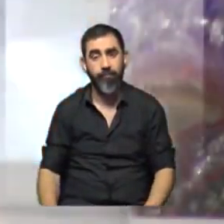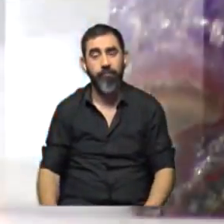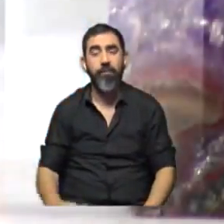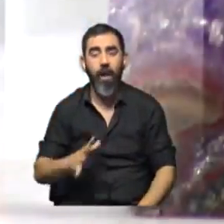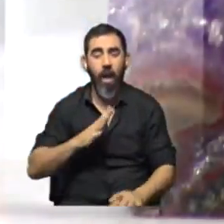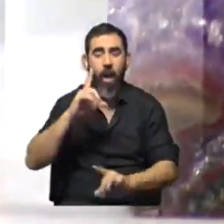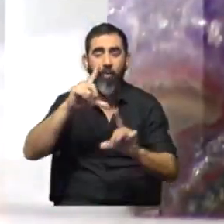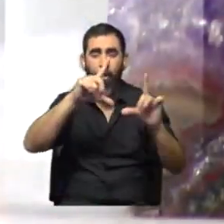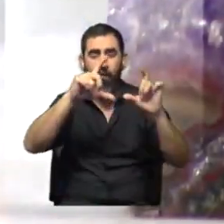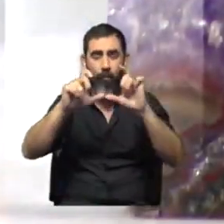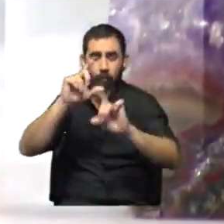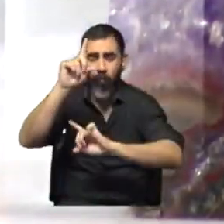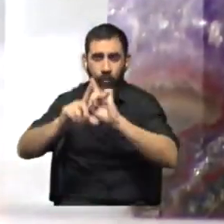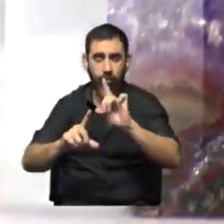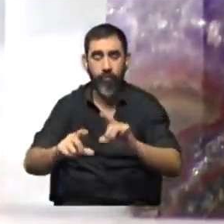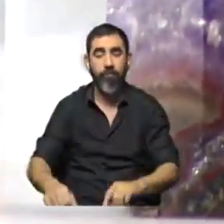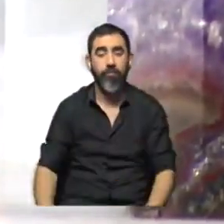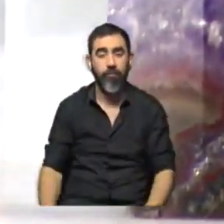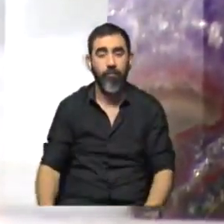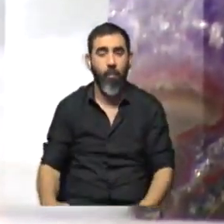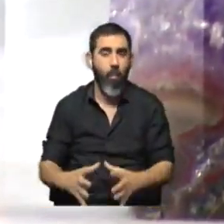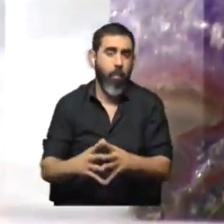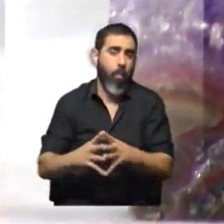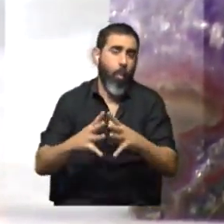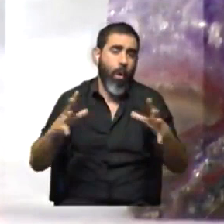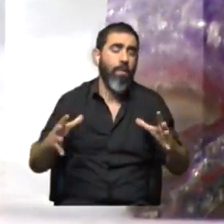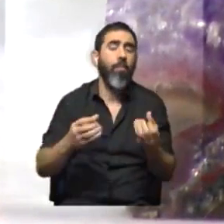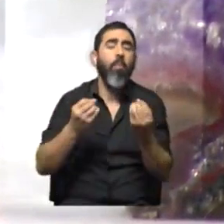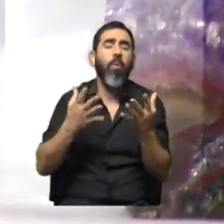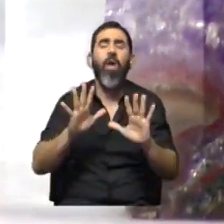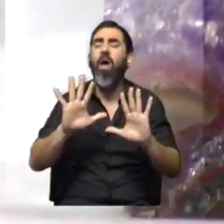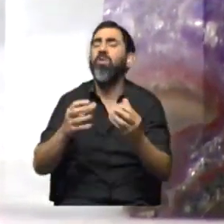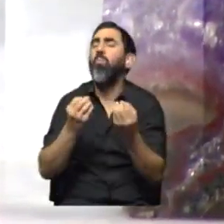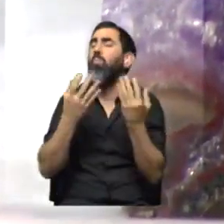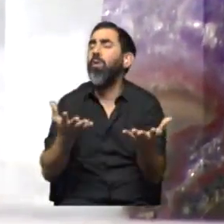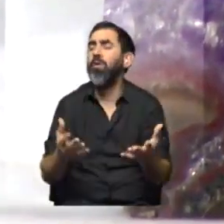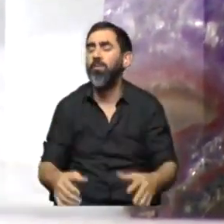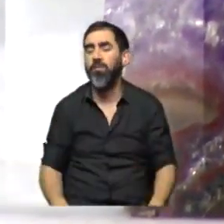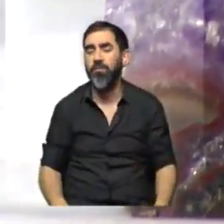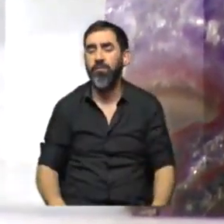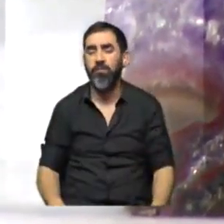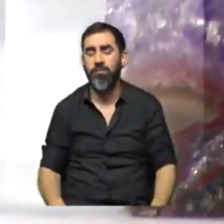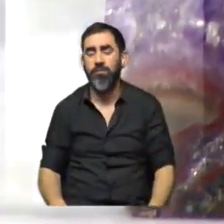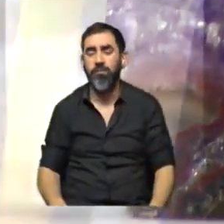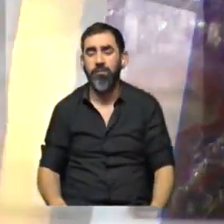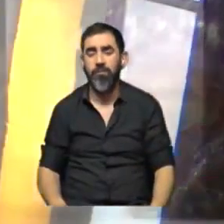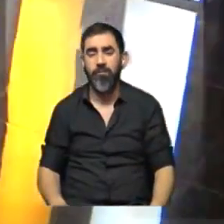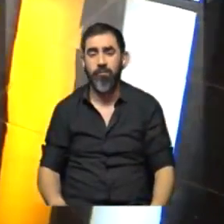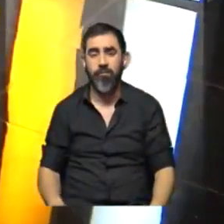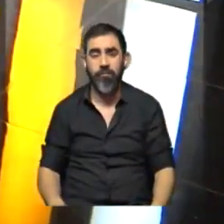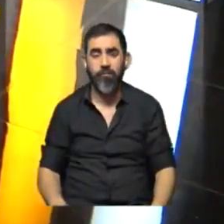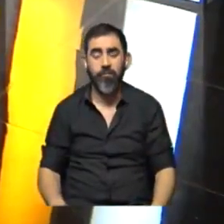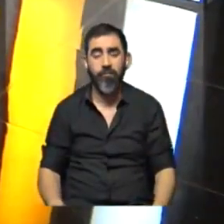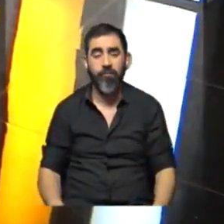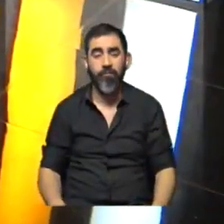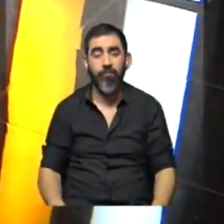también, geodas gigantescas, pero ¿qué pasó? ¿Por qué son? ¿Qué hizo la naturaleza de distinto? Bueno, eso está